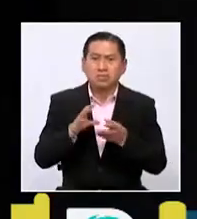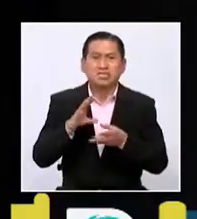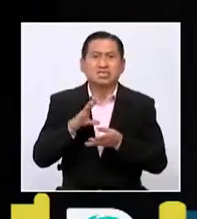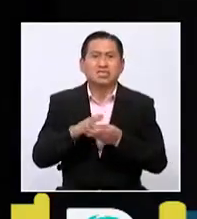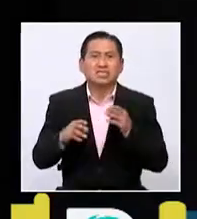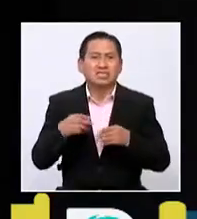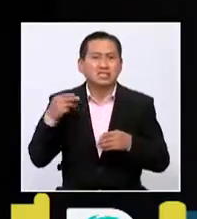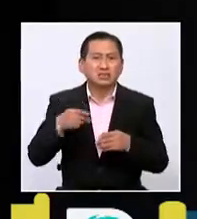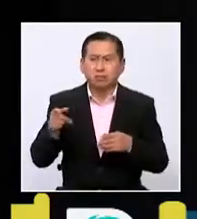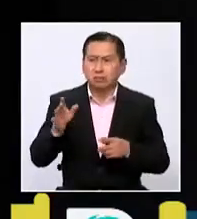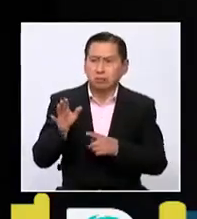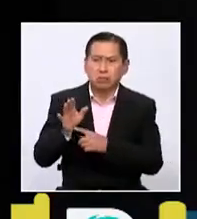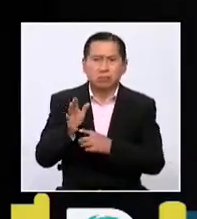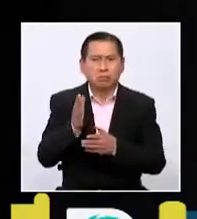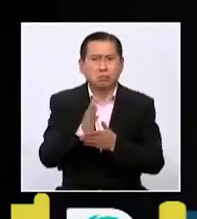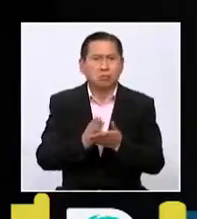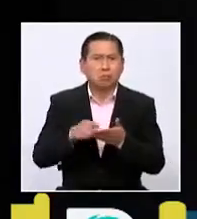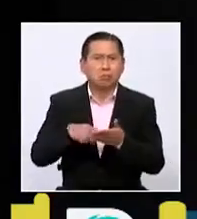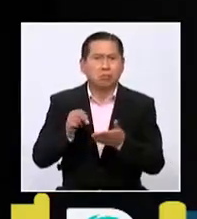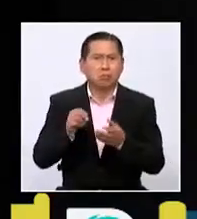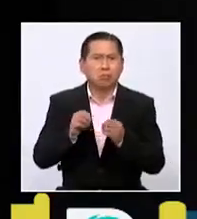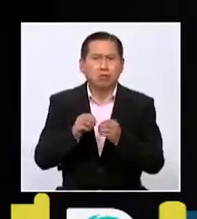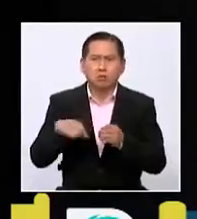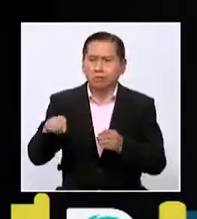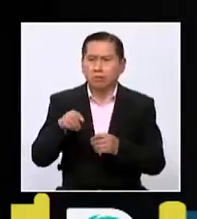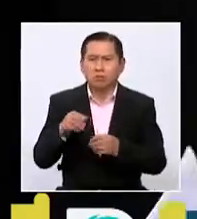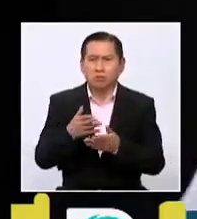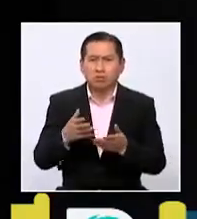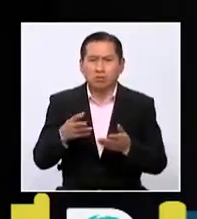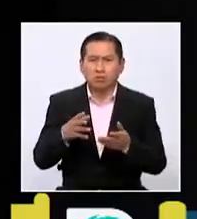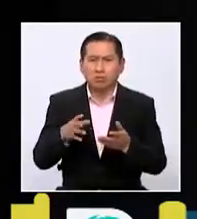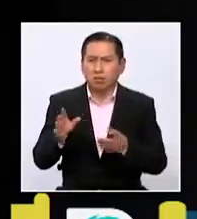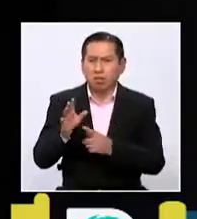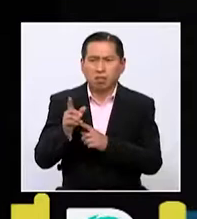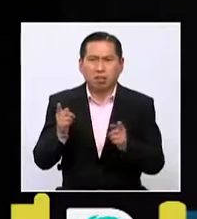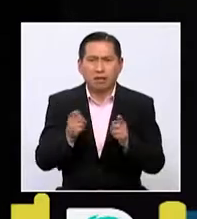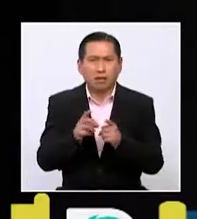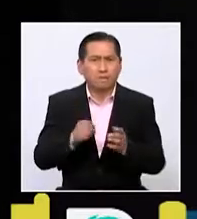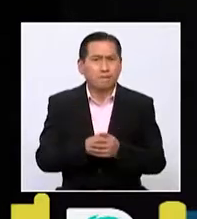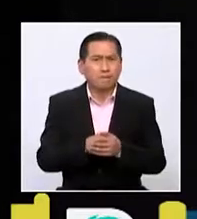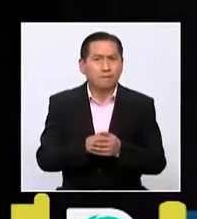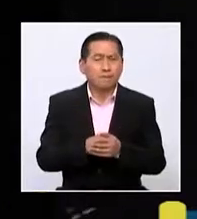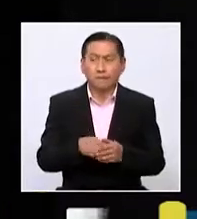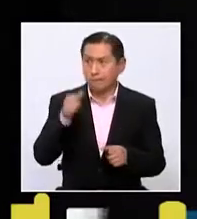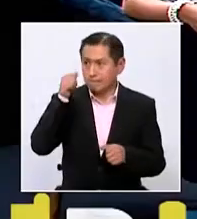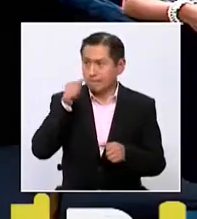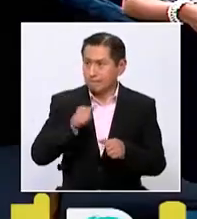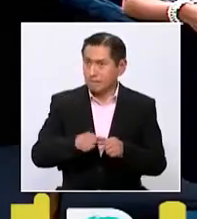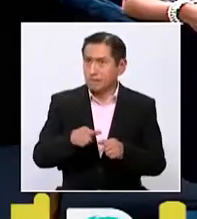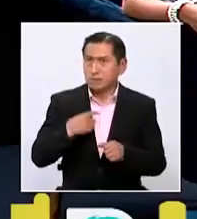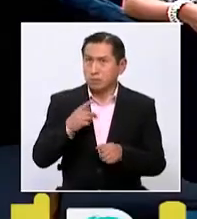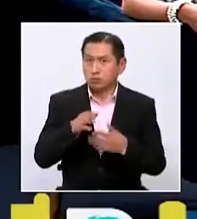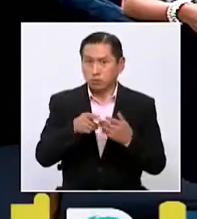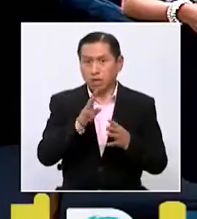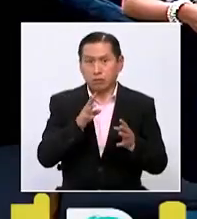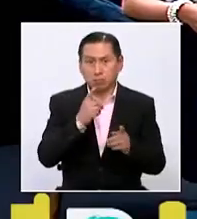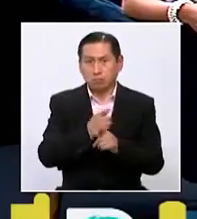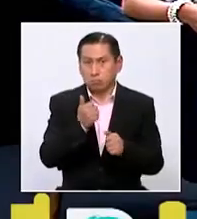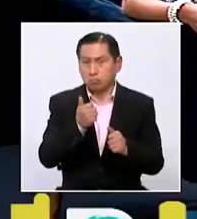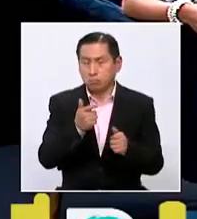historia, que no sea un muestreo, que no sea una cosa que se va a mostrar como postal, digamos, ¿no? Recuerda que, y es cierto todo lo que estás